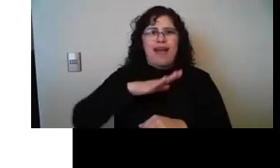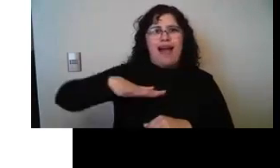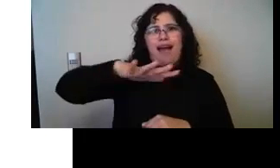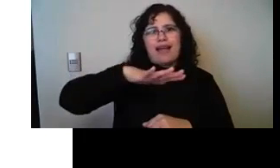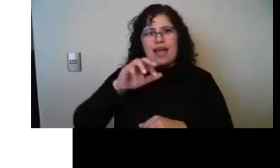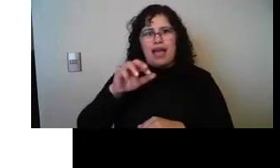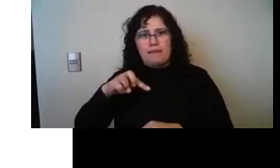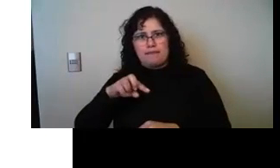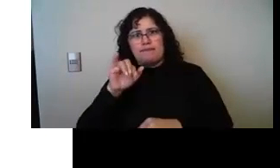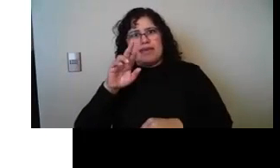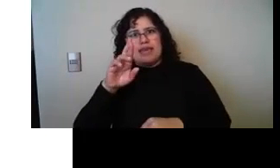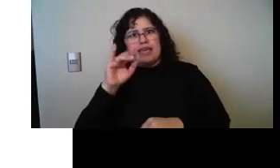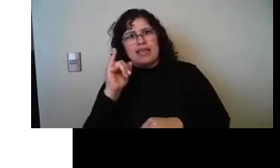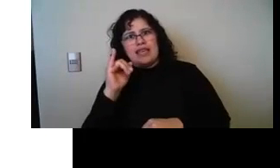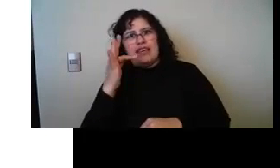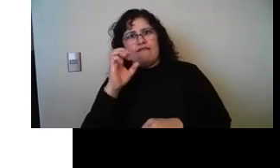porque tiene forma de pera,